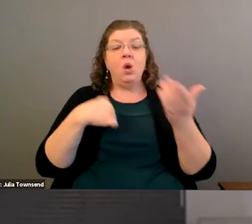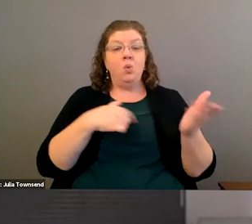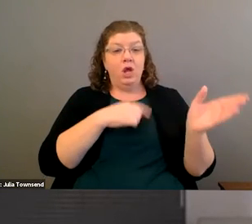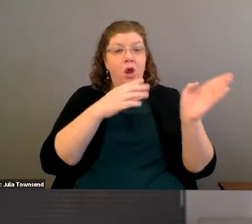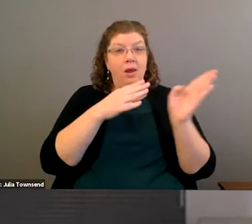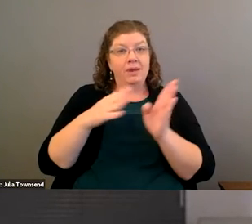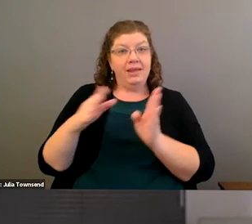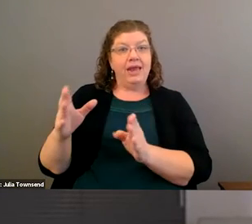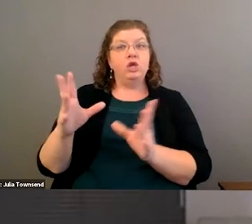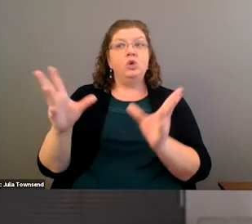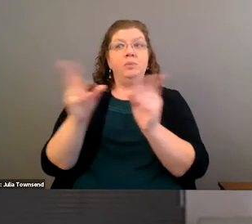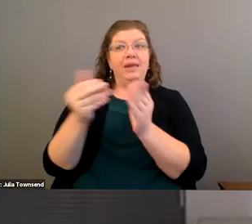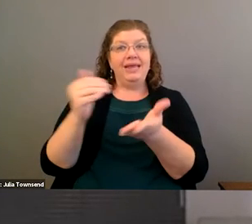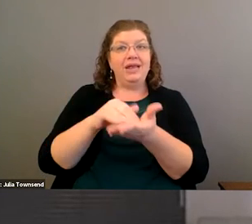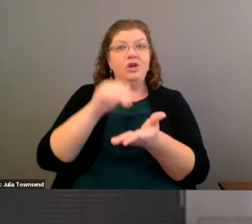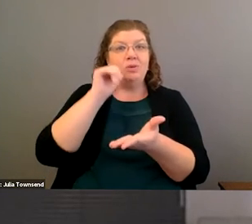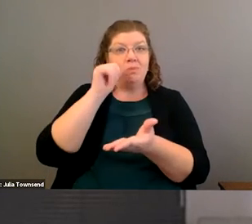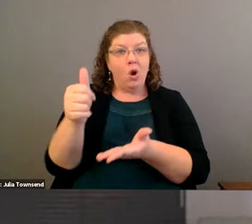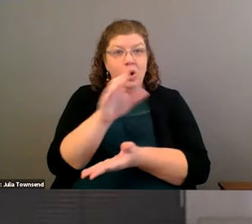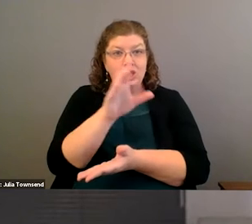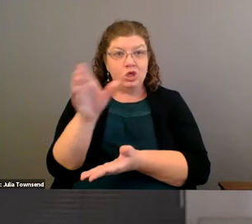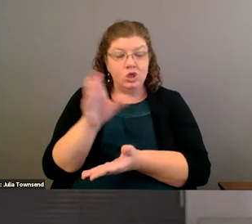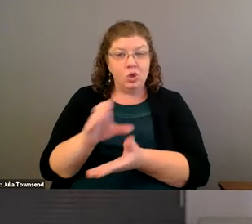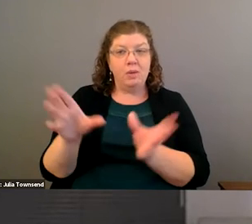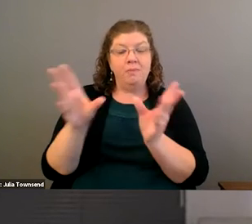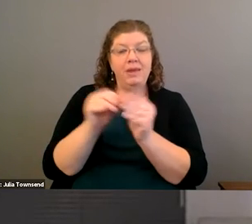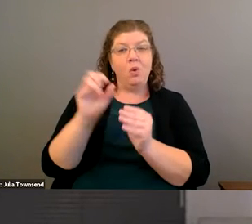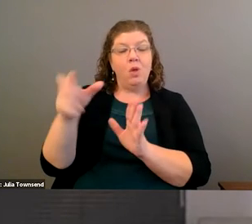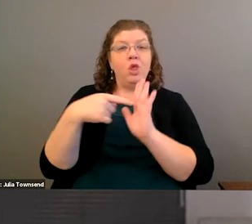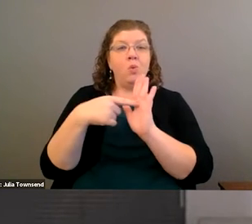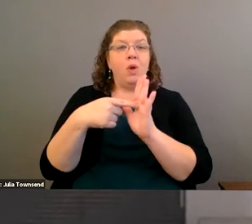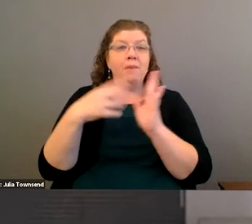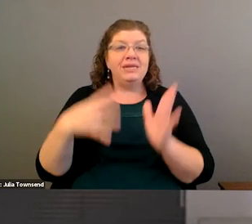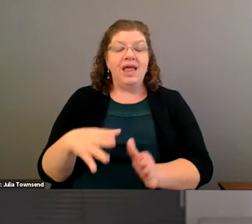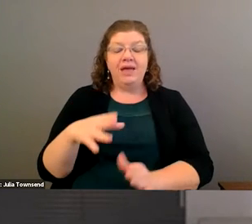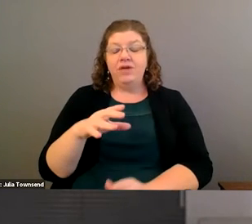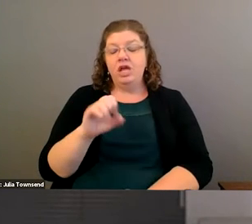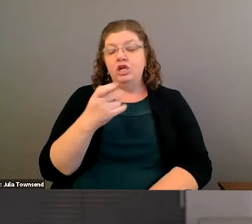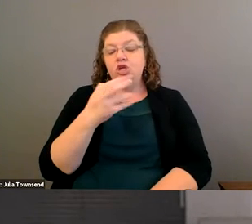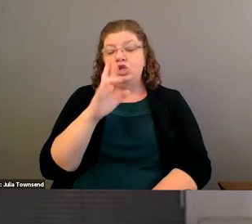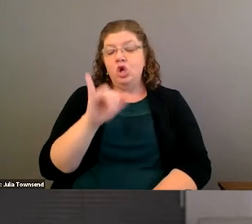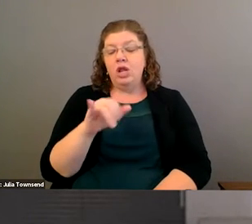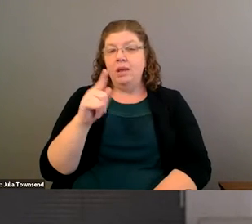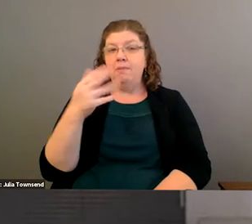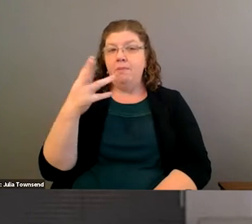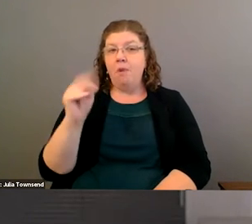Bárbara. Tenemos una reunión en Zoom mañana con el representante, la senadora